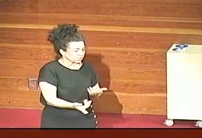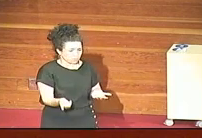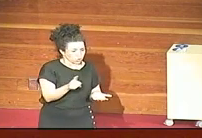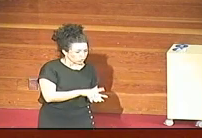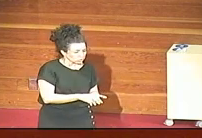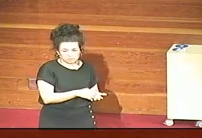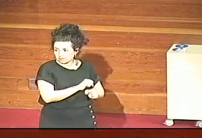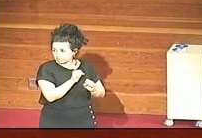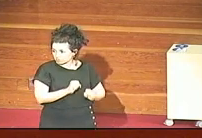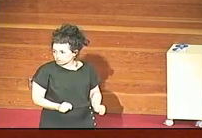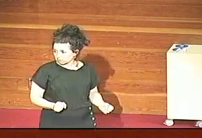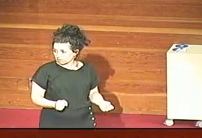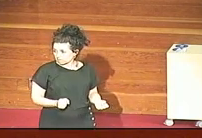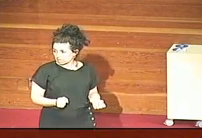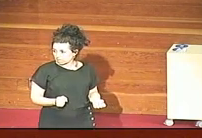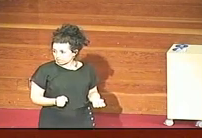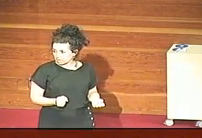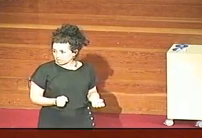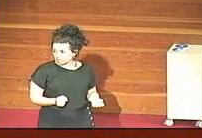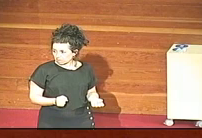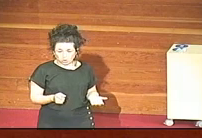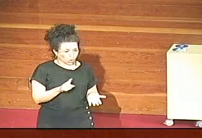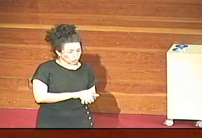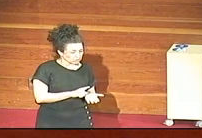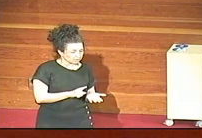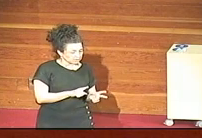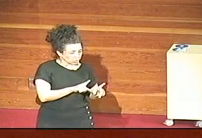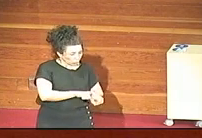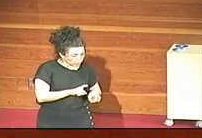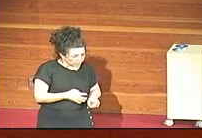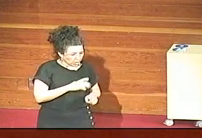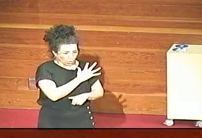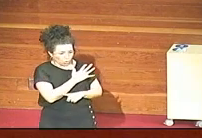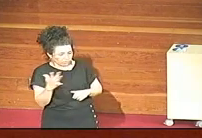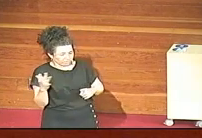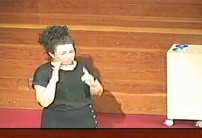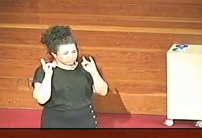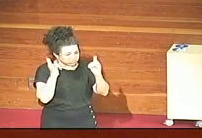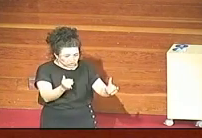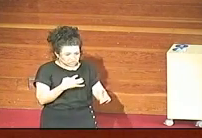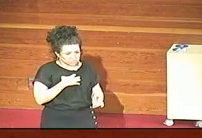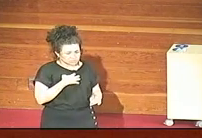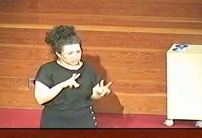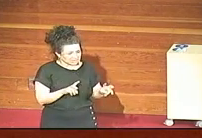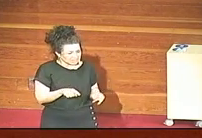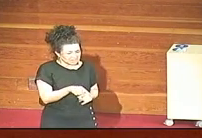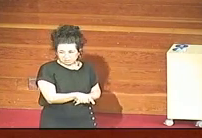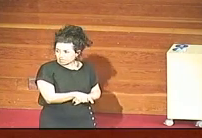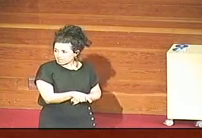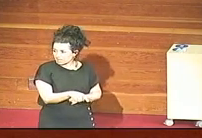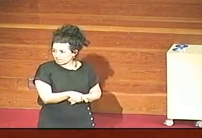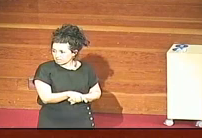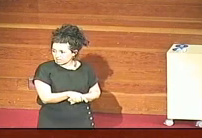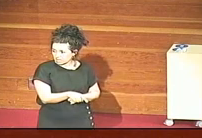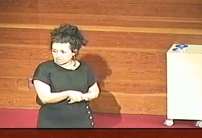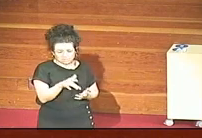a ser productivo o bosque cómo está ese tema se trata de que haya